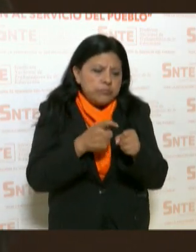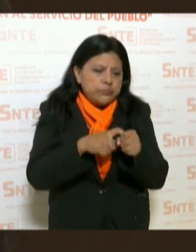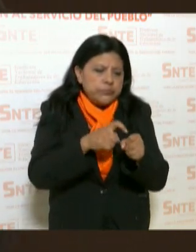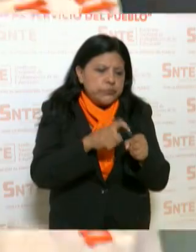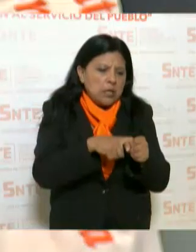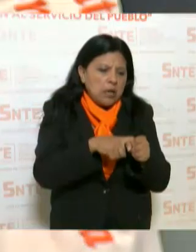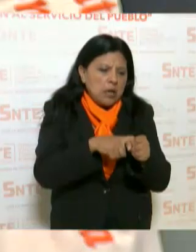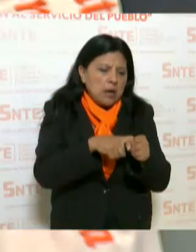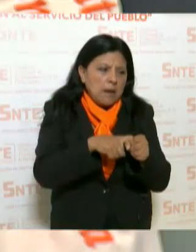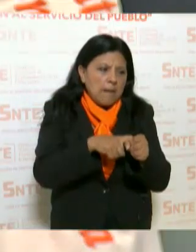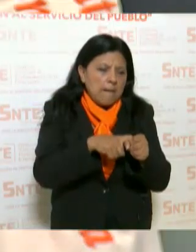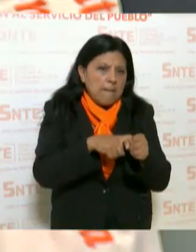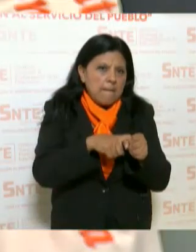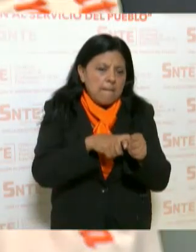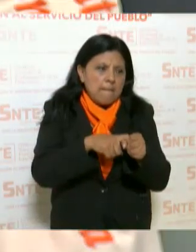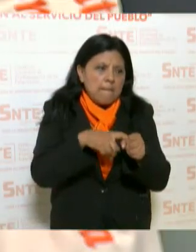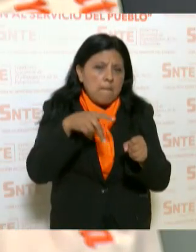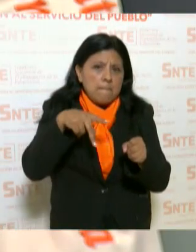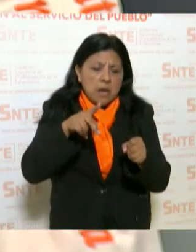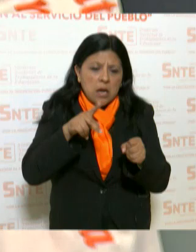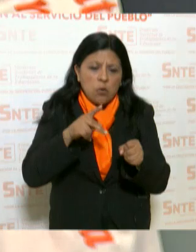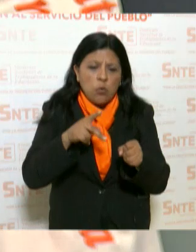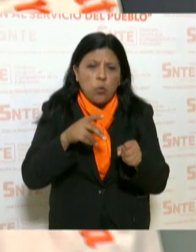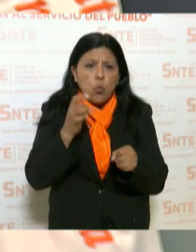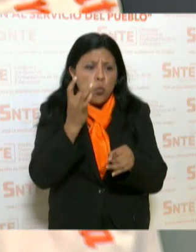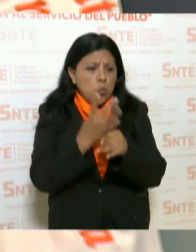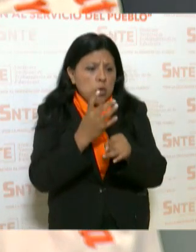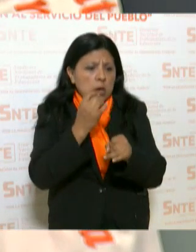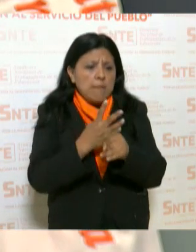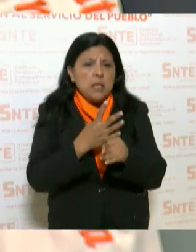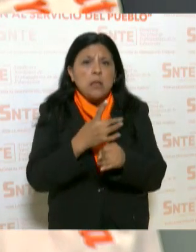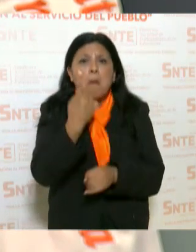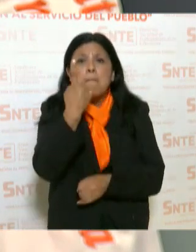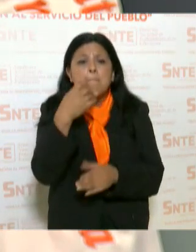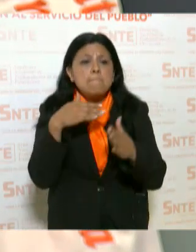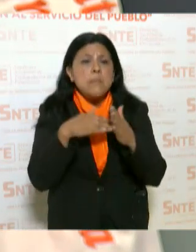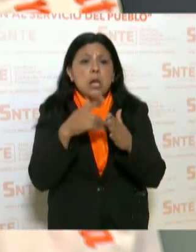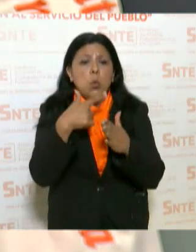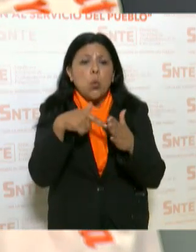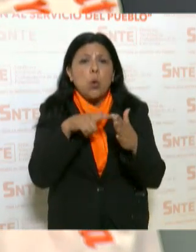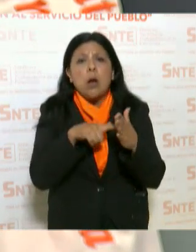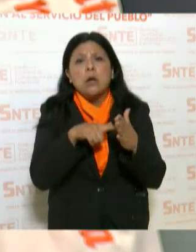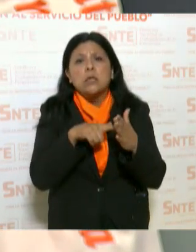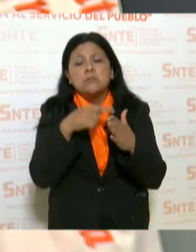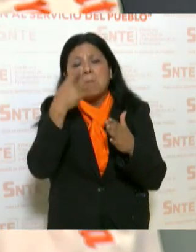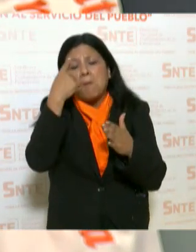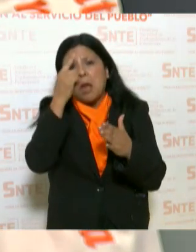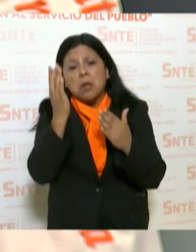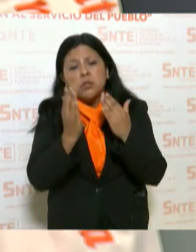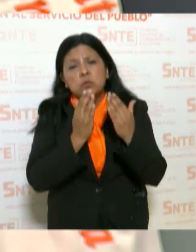pero nada más hay 1,000 espacios.